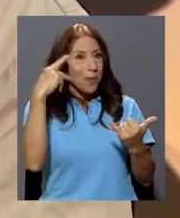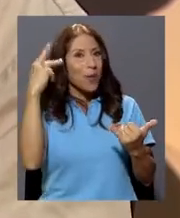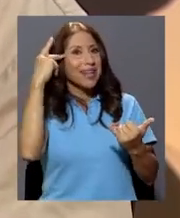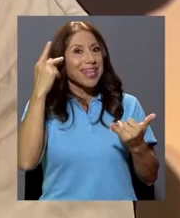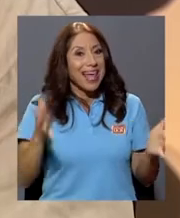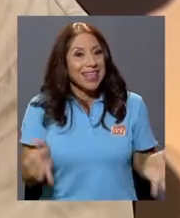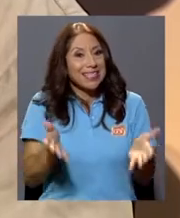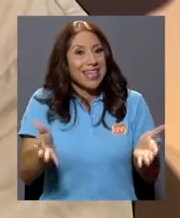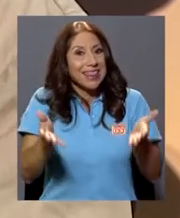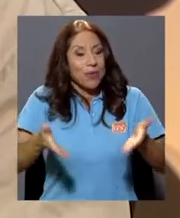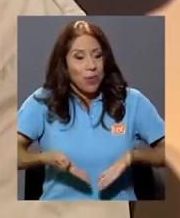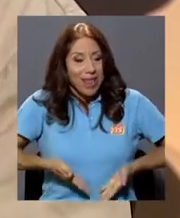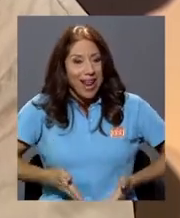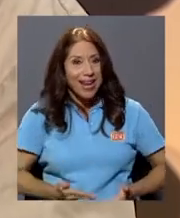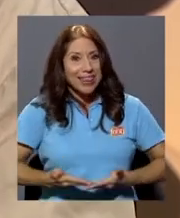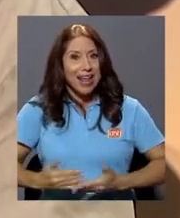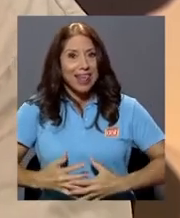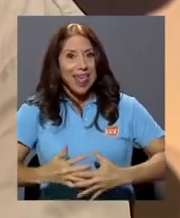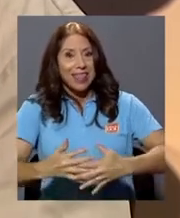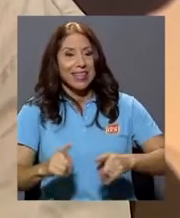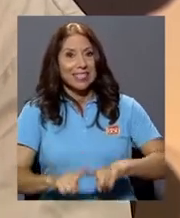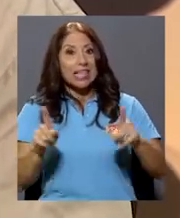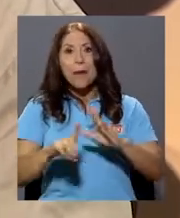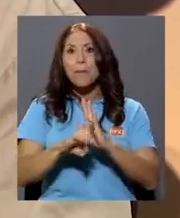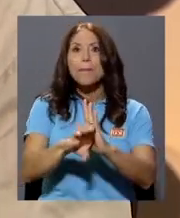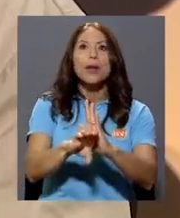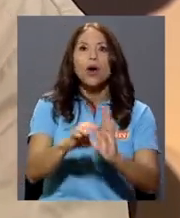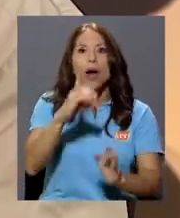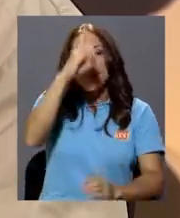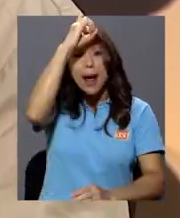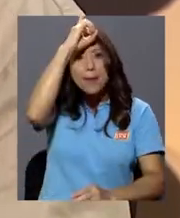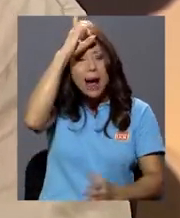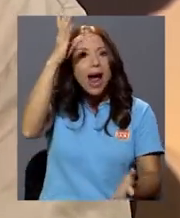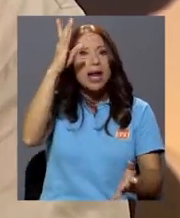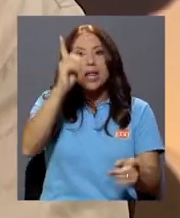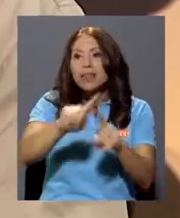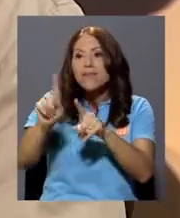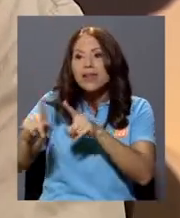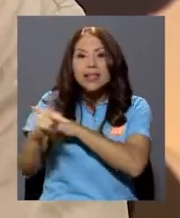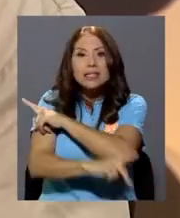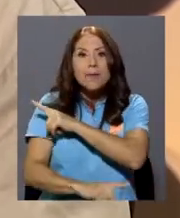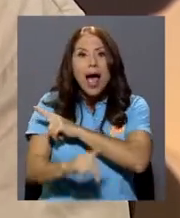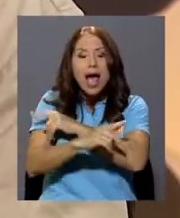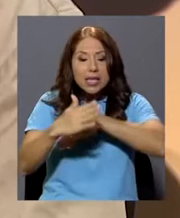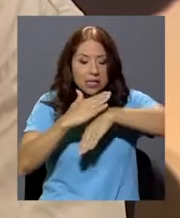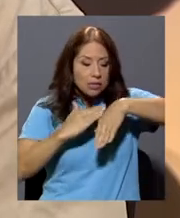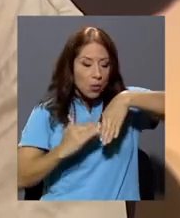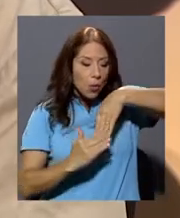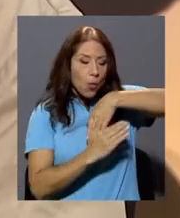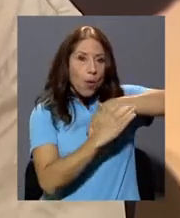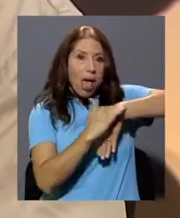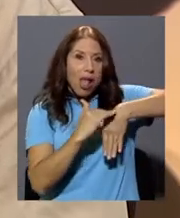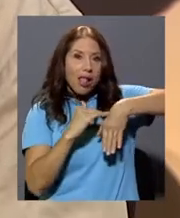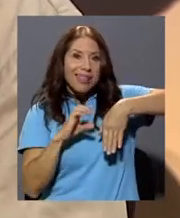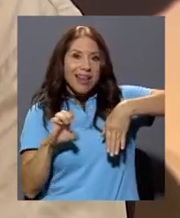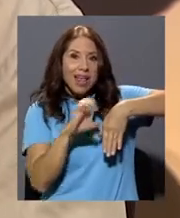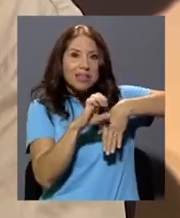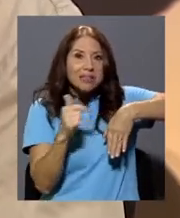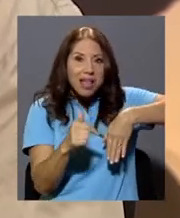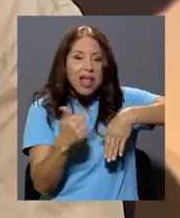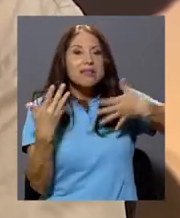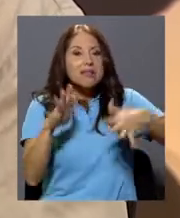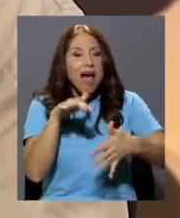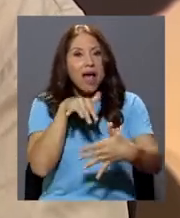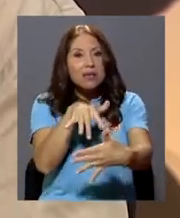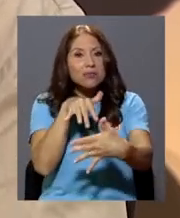bueno, pero Alemania, por ejemplo, y gran parte, casi todos los países del este, son la realidad, y ahí están los estudios demográficos, evidencian